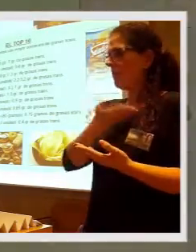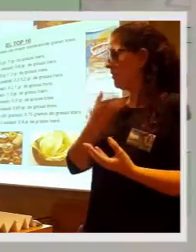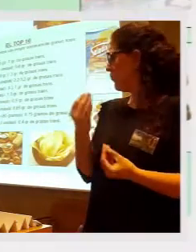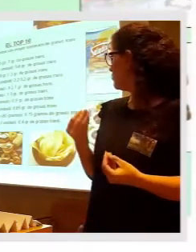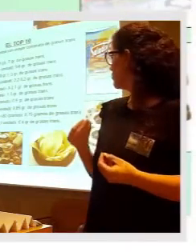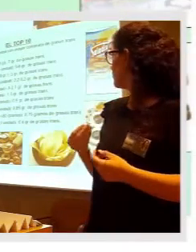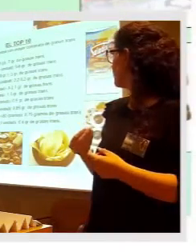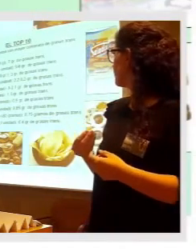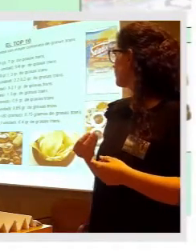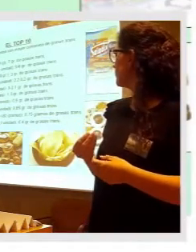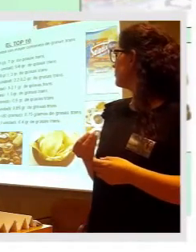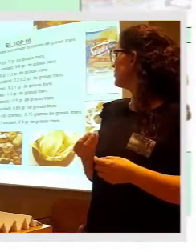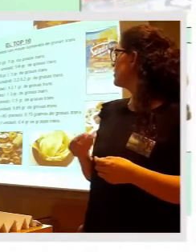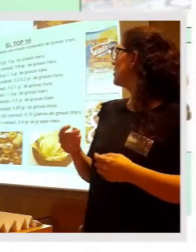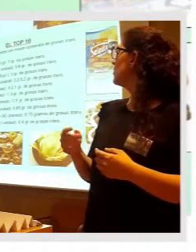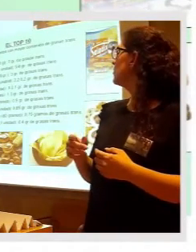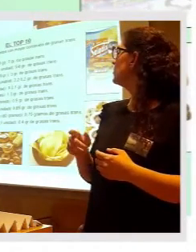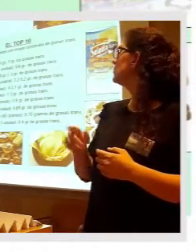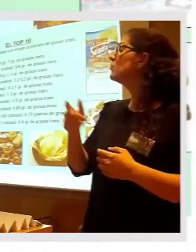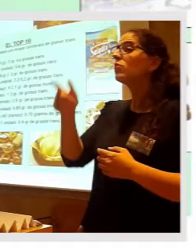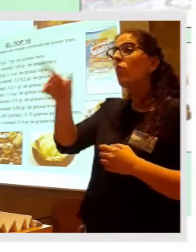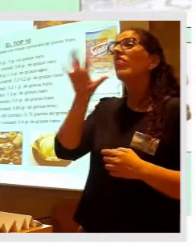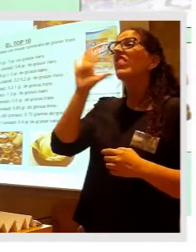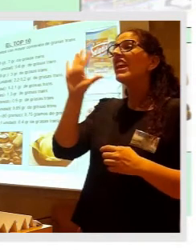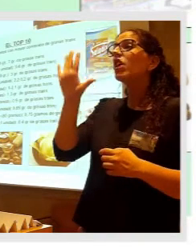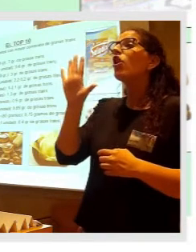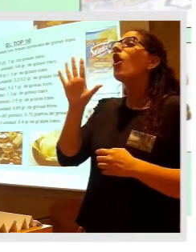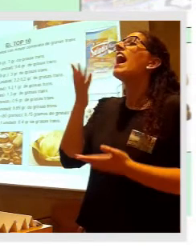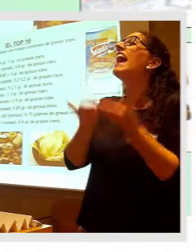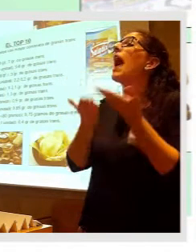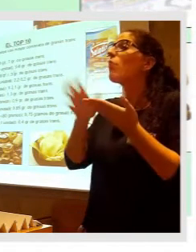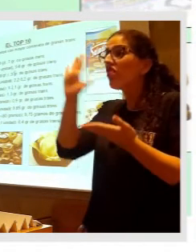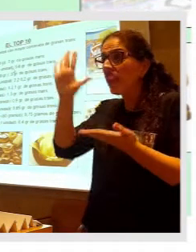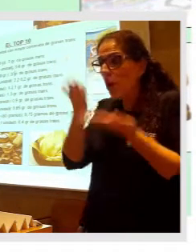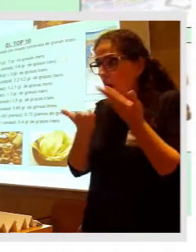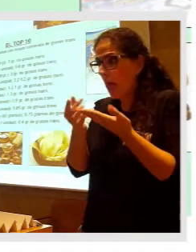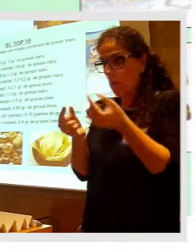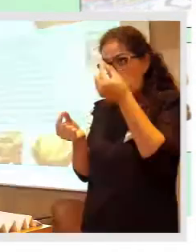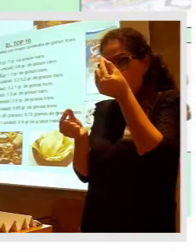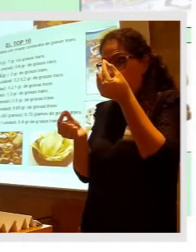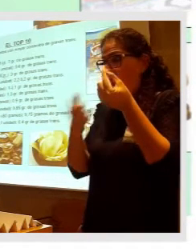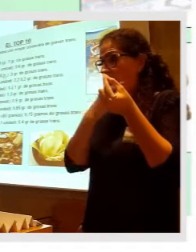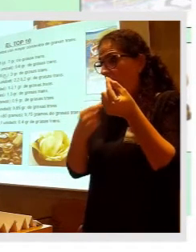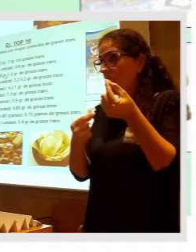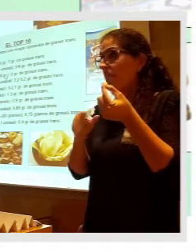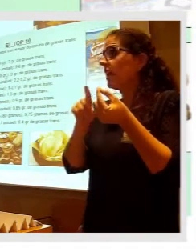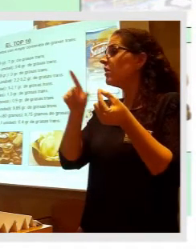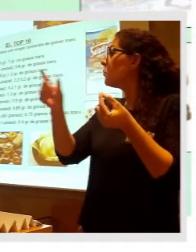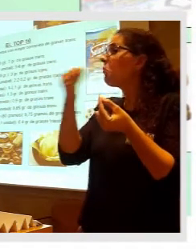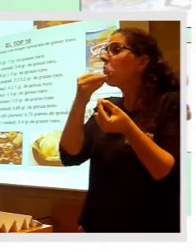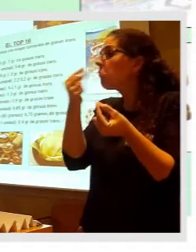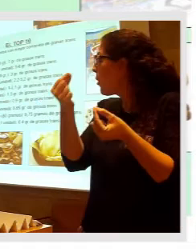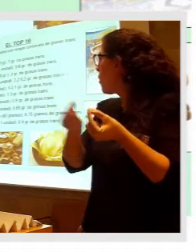fijaros que simplemente el consumo de 5 gramos diarios de estas grasas, que fijaros que es muy fácil de tener con